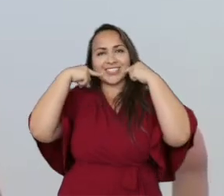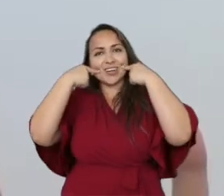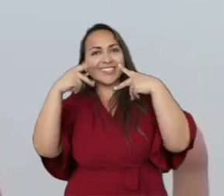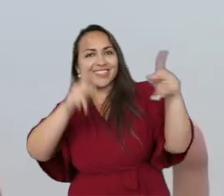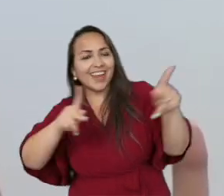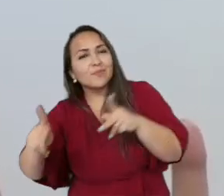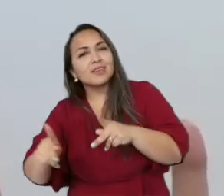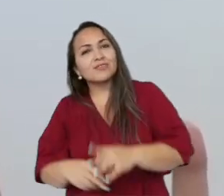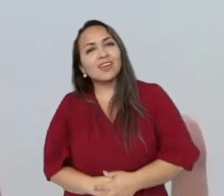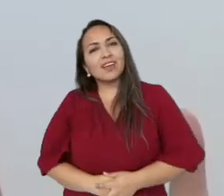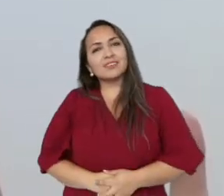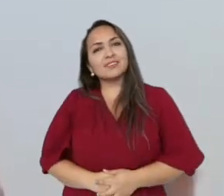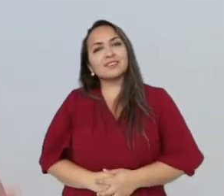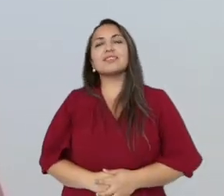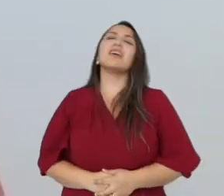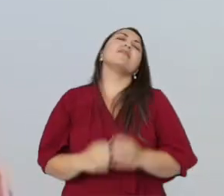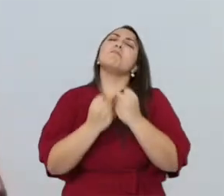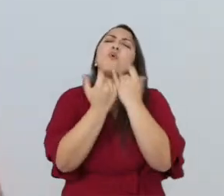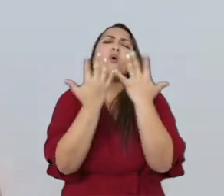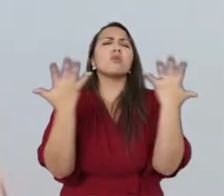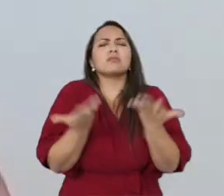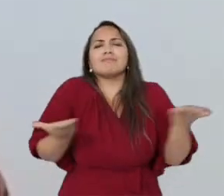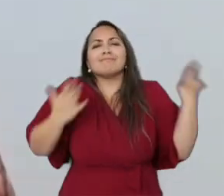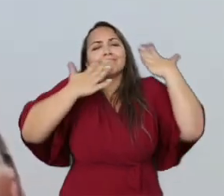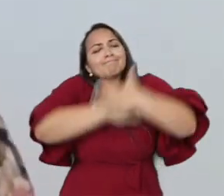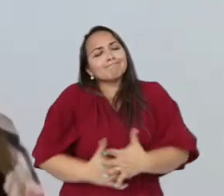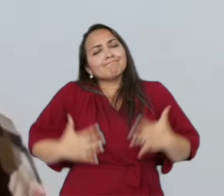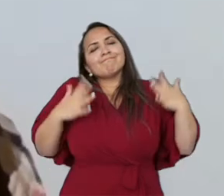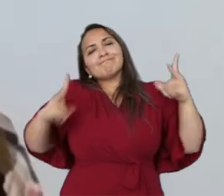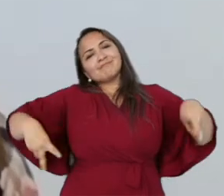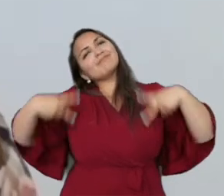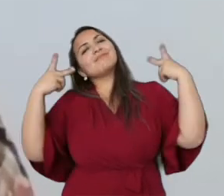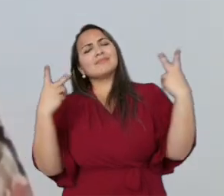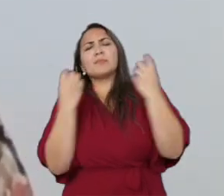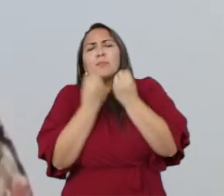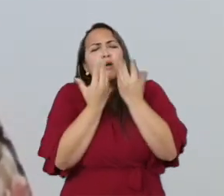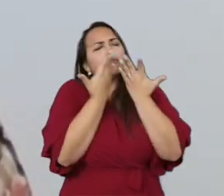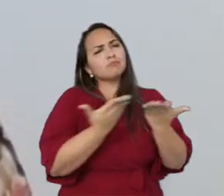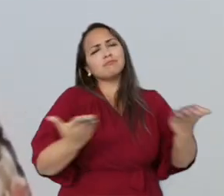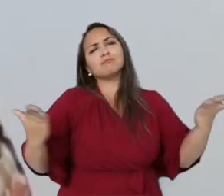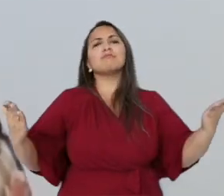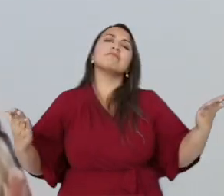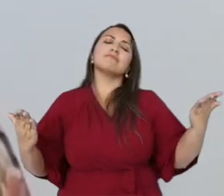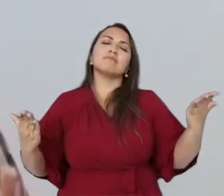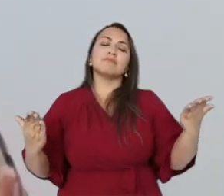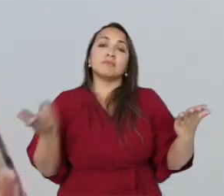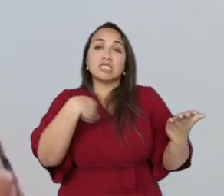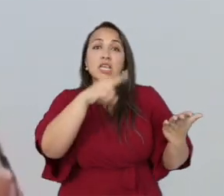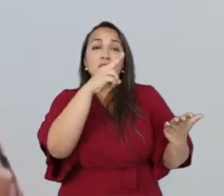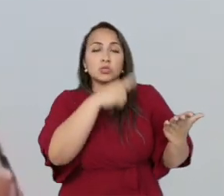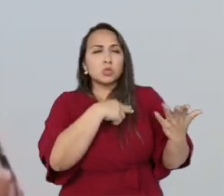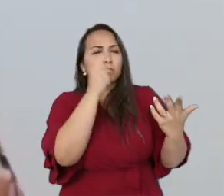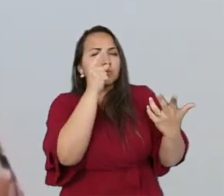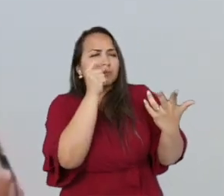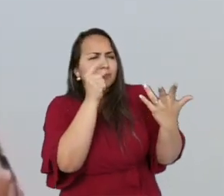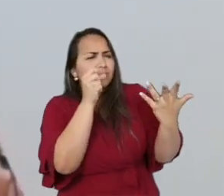las personas. Hay tanto que disfrutar en esta vida, tantas cosas, que si nos